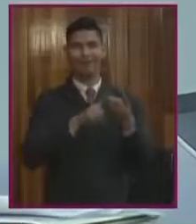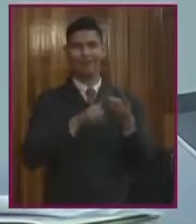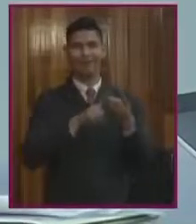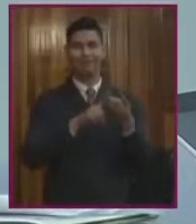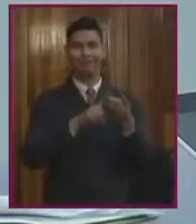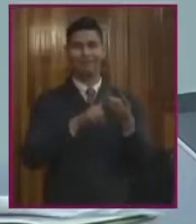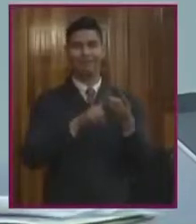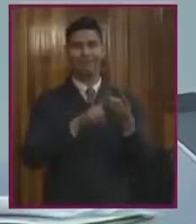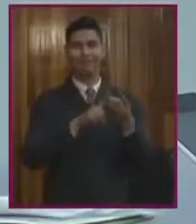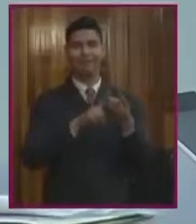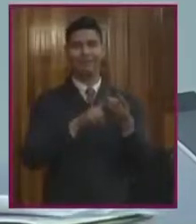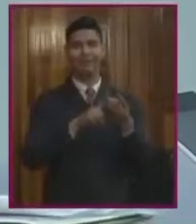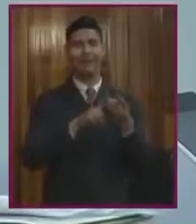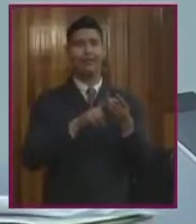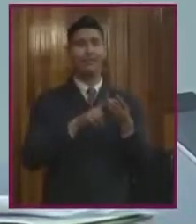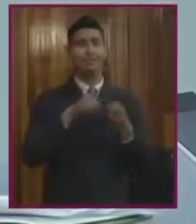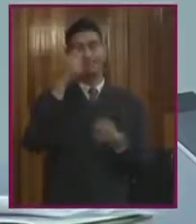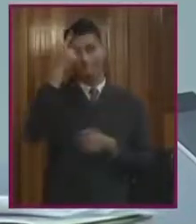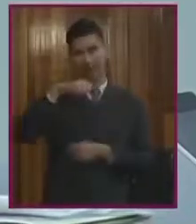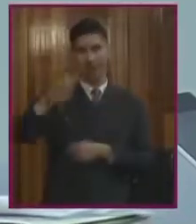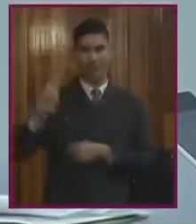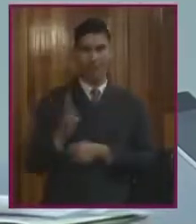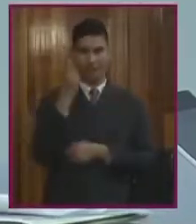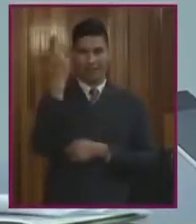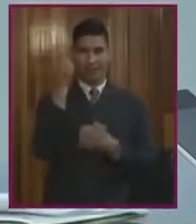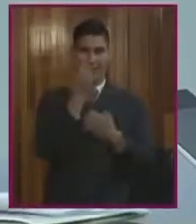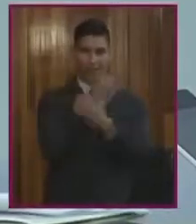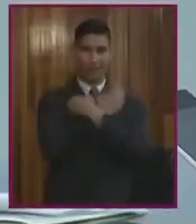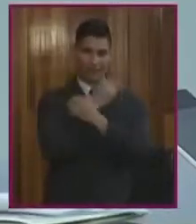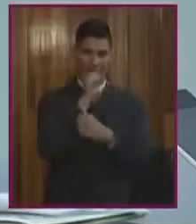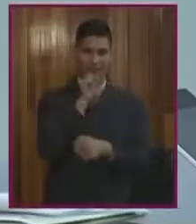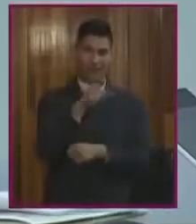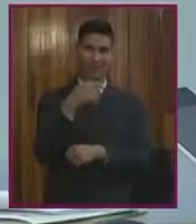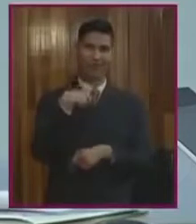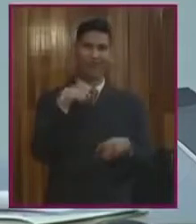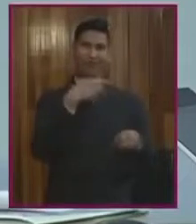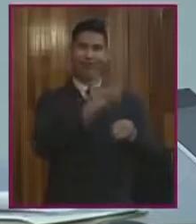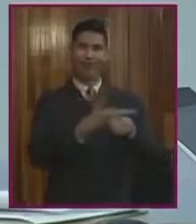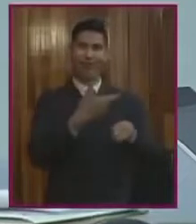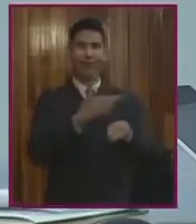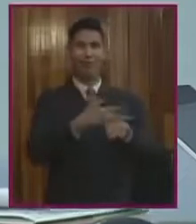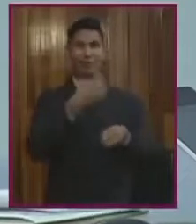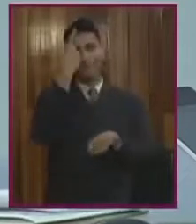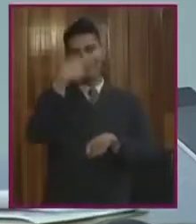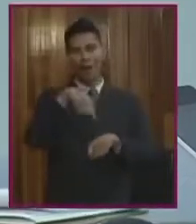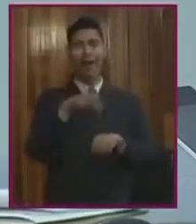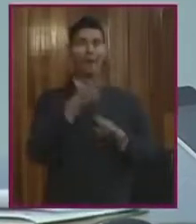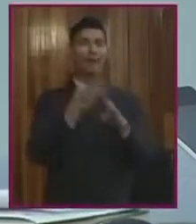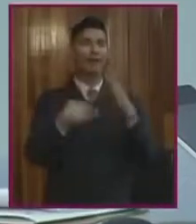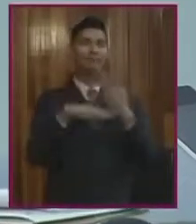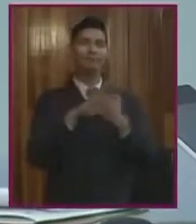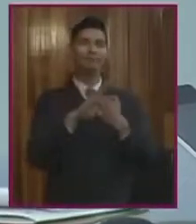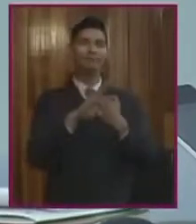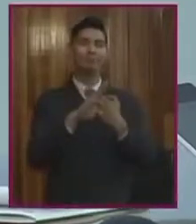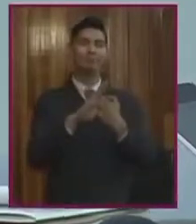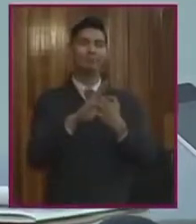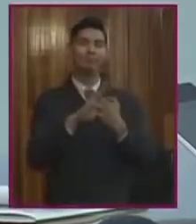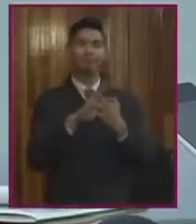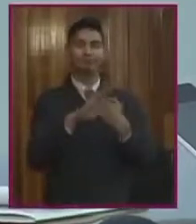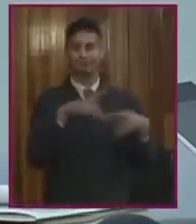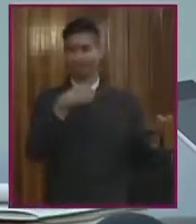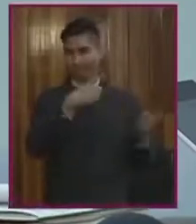Investigaciones sobre la Universidad y la Educación, coordinador de la Cátedra UNESCO Universidad de Integración Regional, y